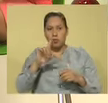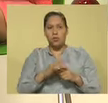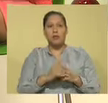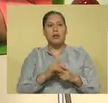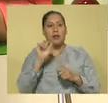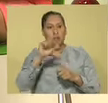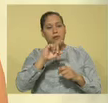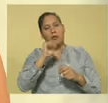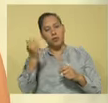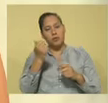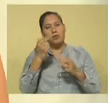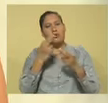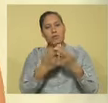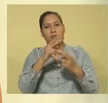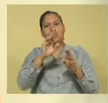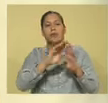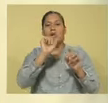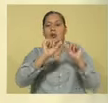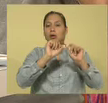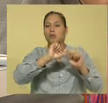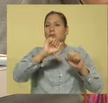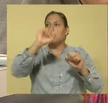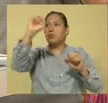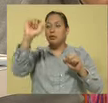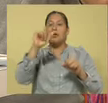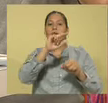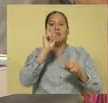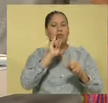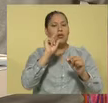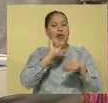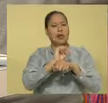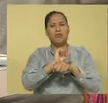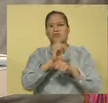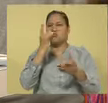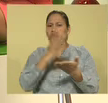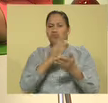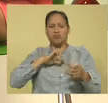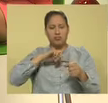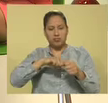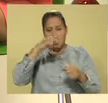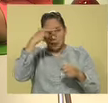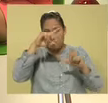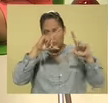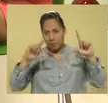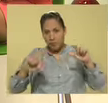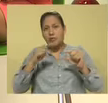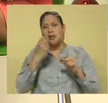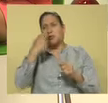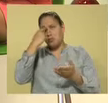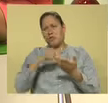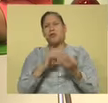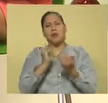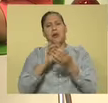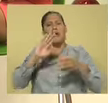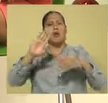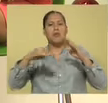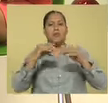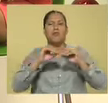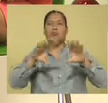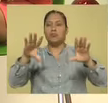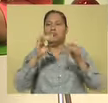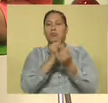que justamente es lo que catapulta a Silvia Pinal y la hace, pues, única en México y yo considero también que en el mundo, ¿no? Una